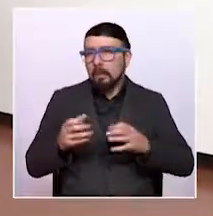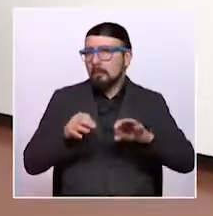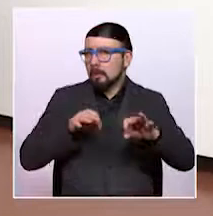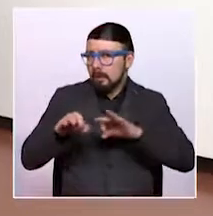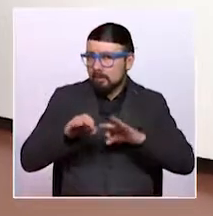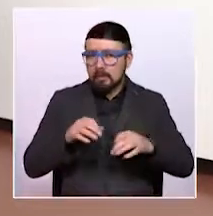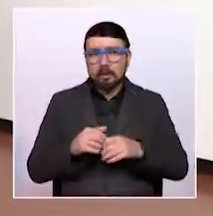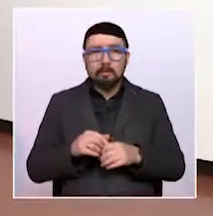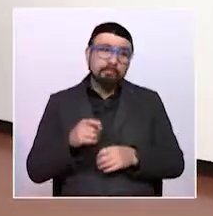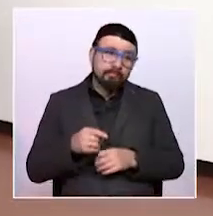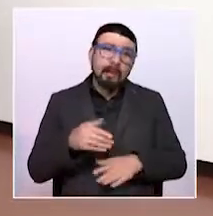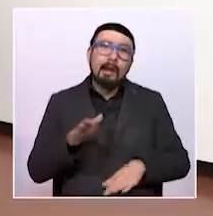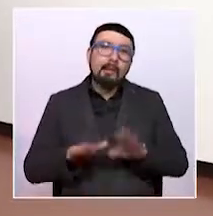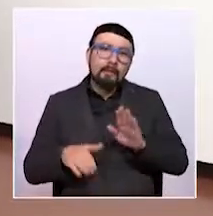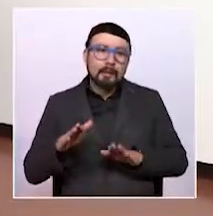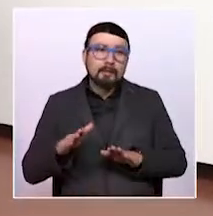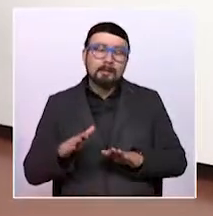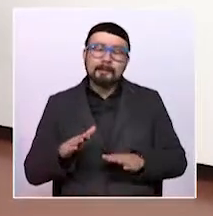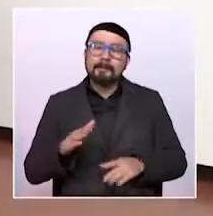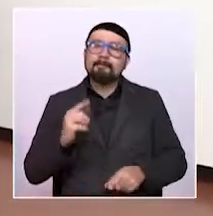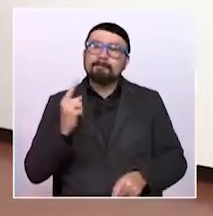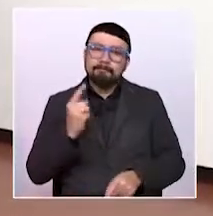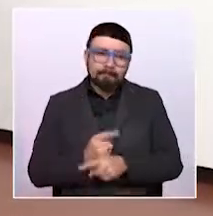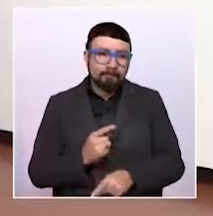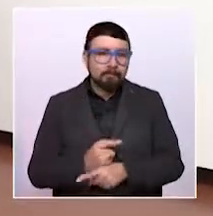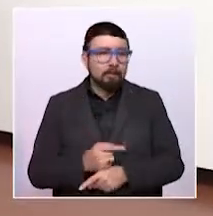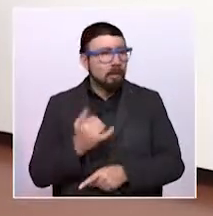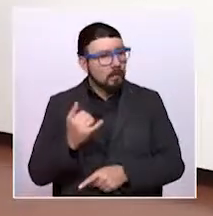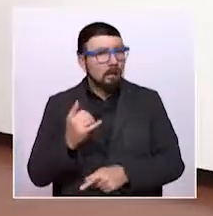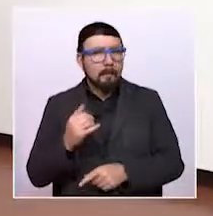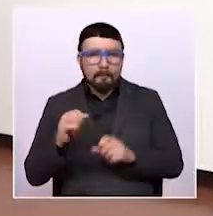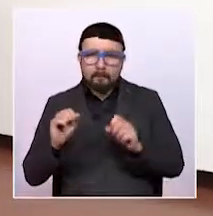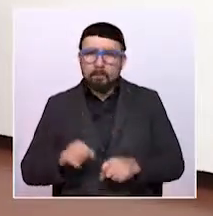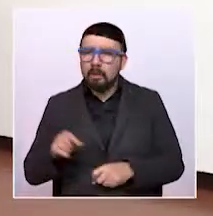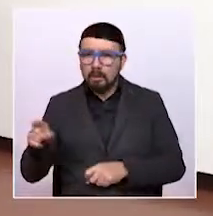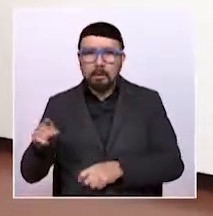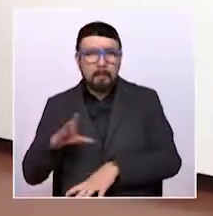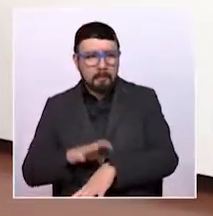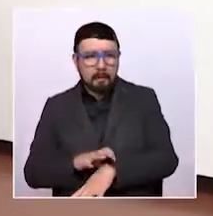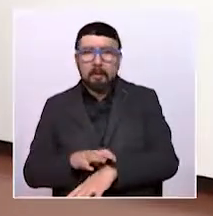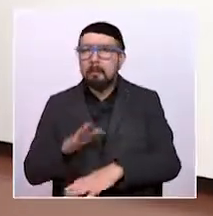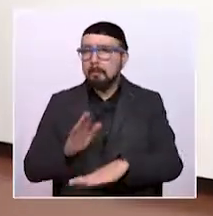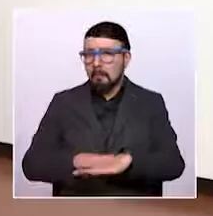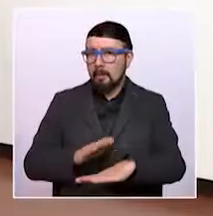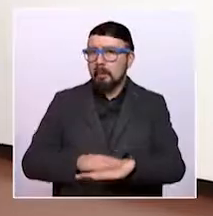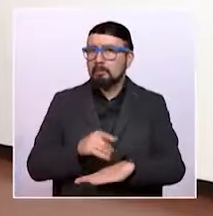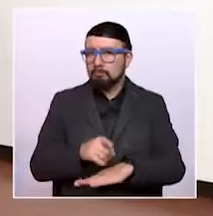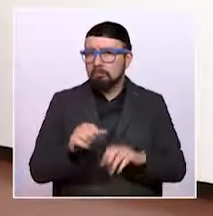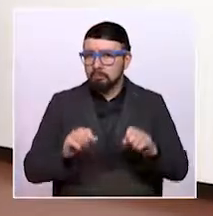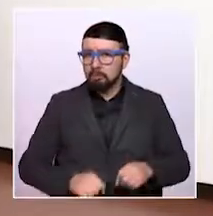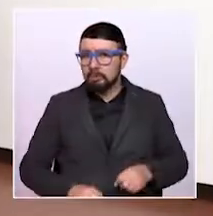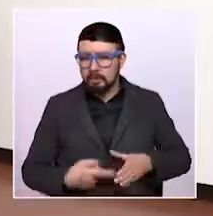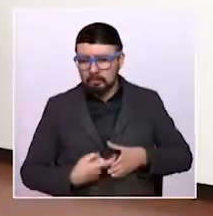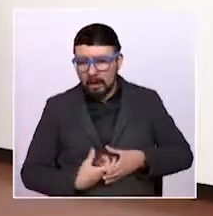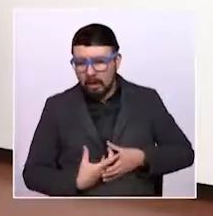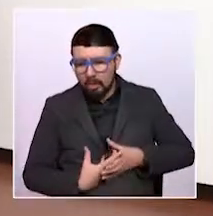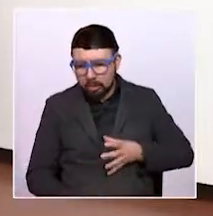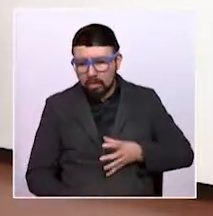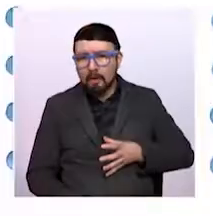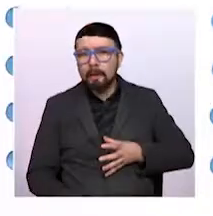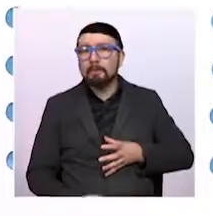que hay unas causales por las cuales se despenaliza de la palabra que no recordaba ahorita el aborto